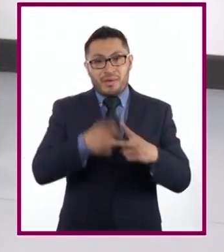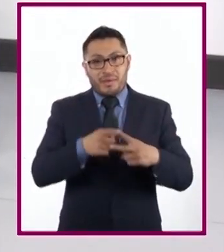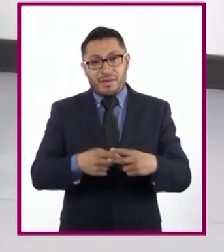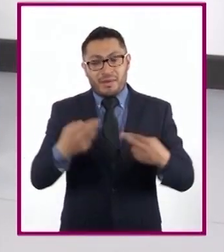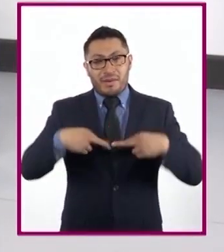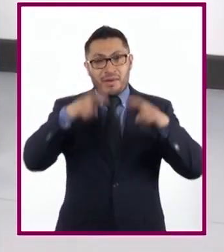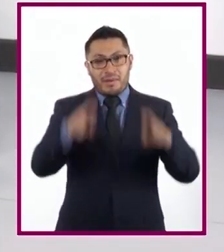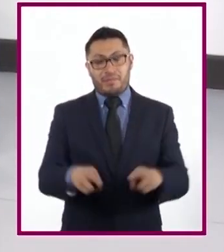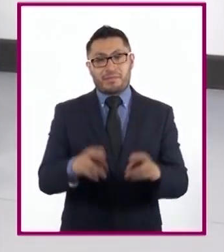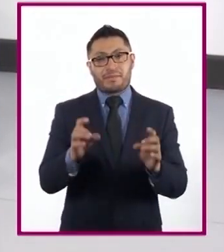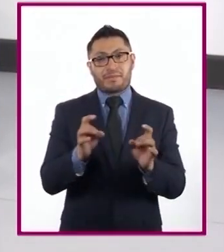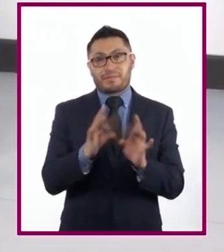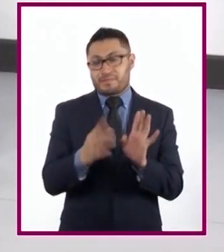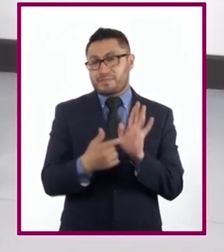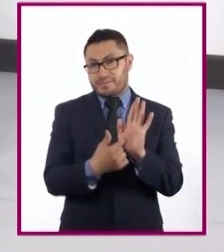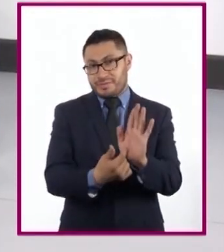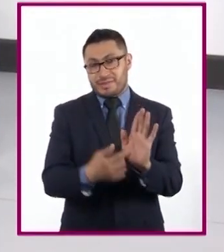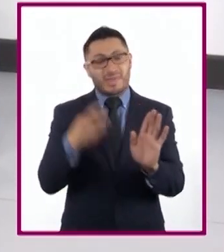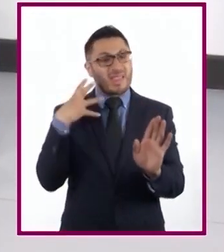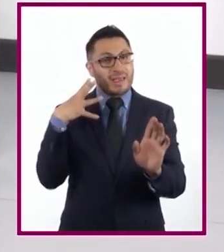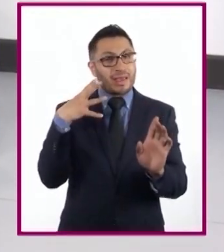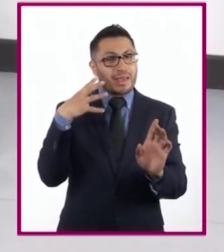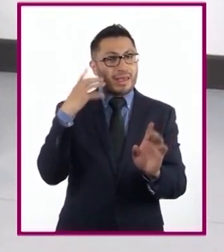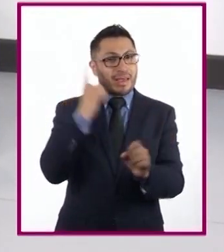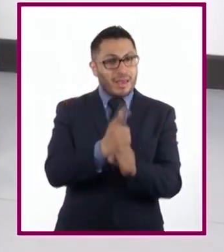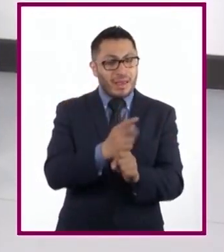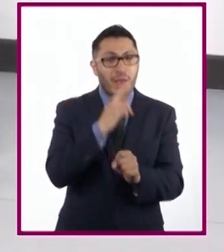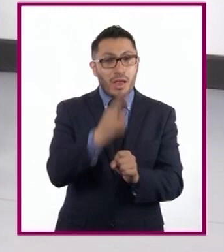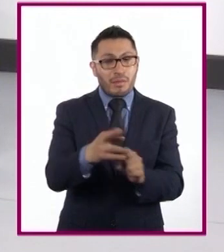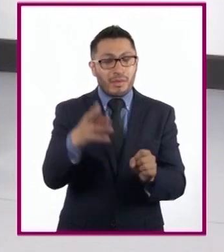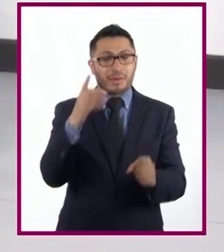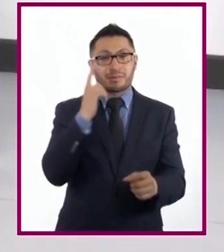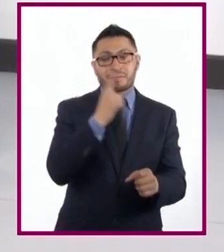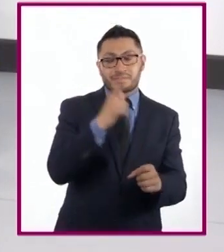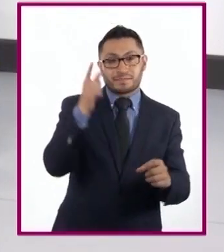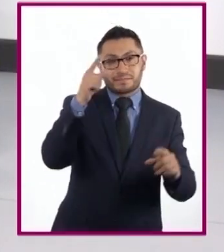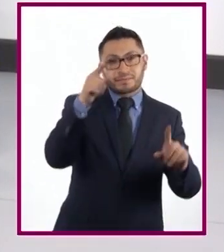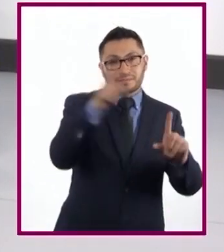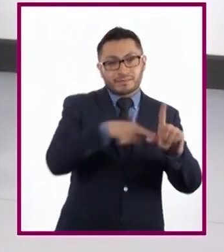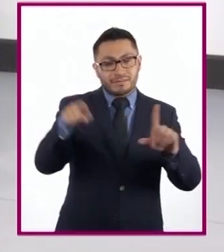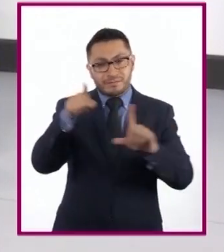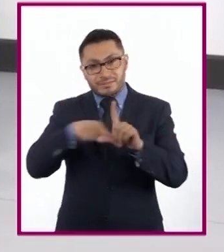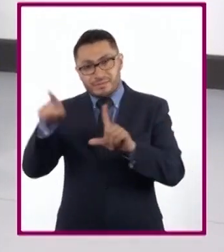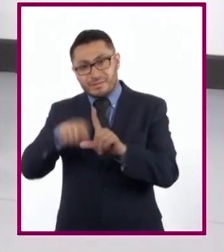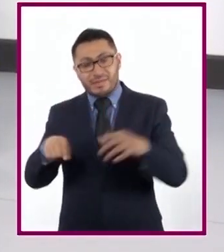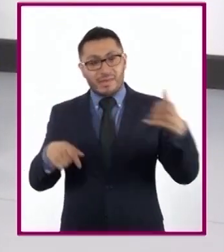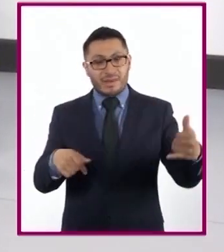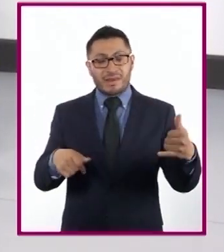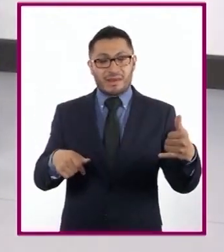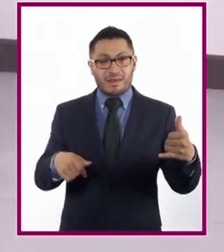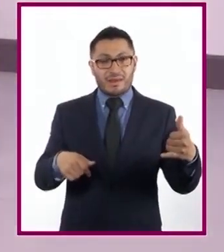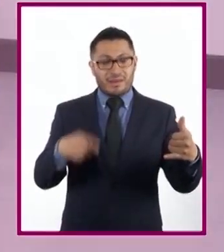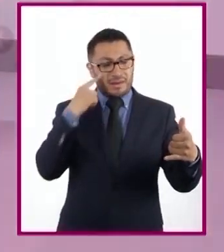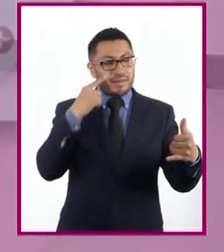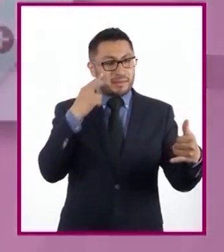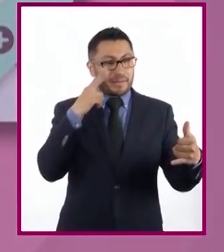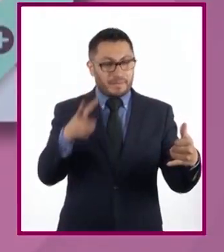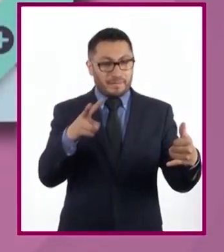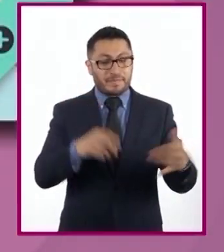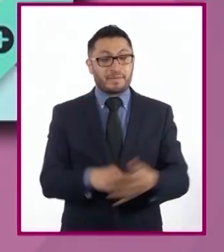esta situación. Y para lograrlo, denotaremos a cada ángulo con la literal y de la siguiente manera.